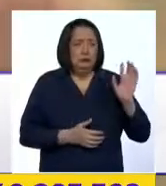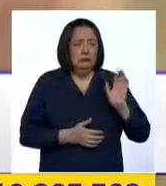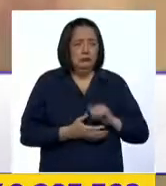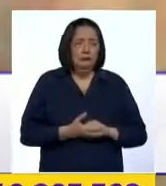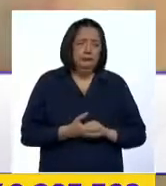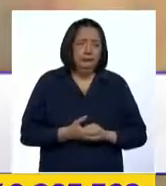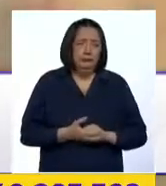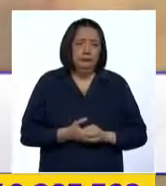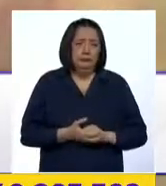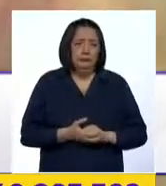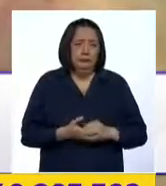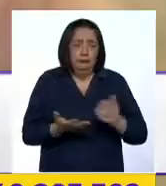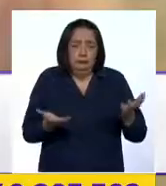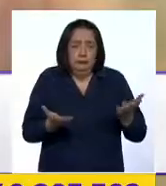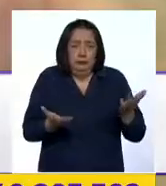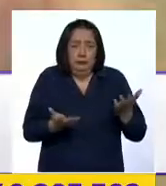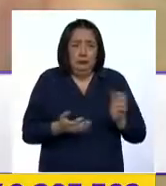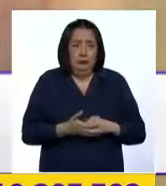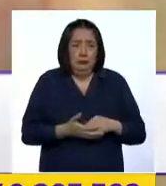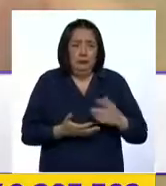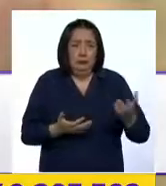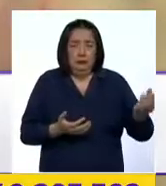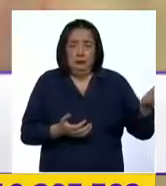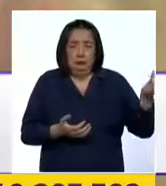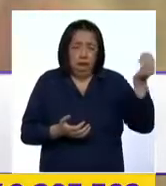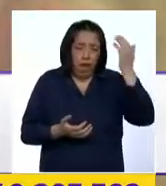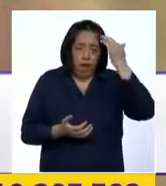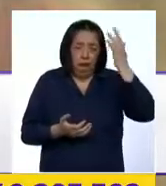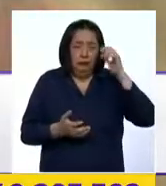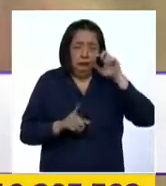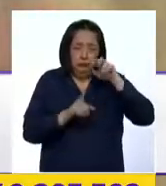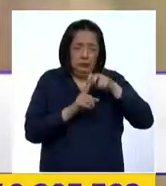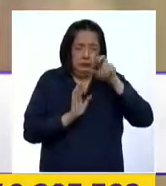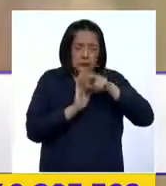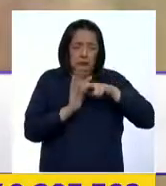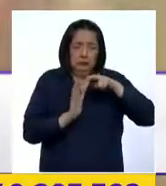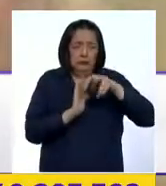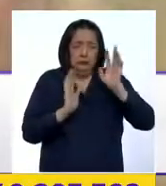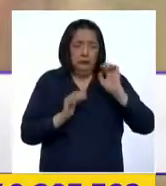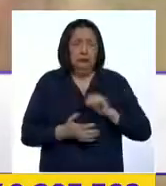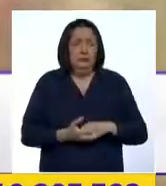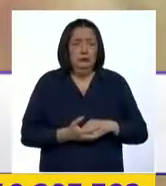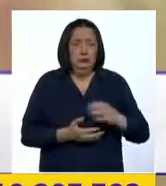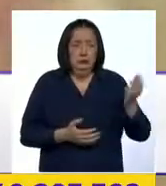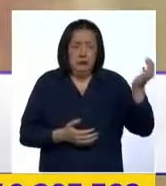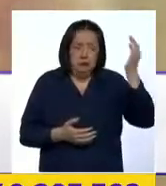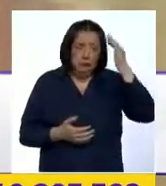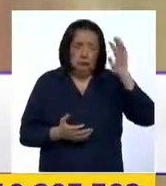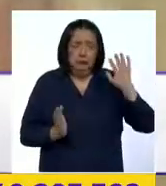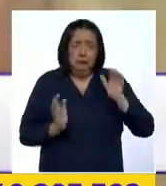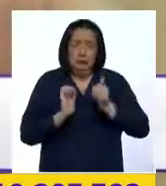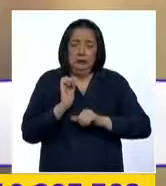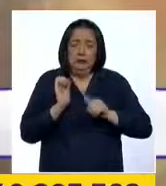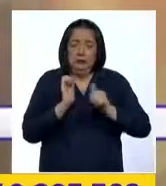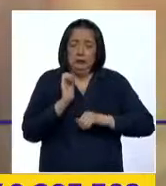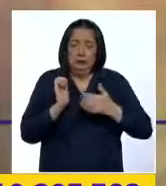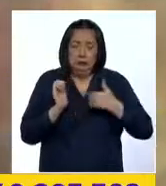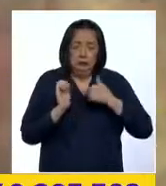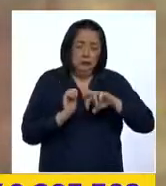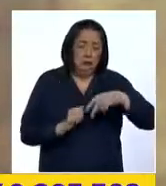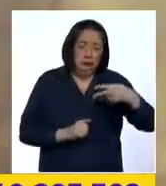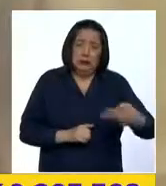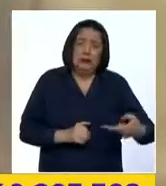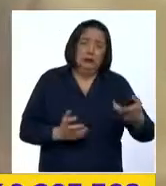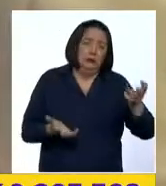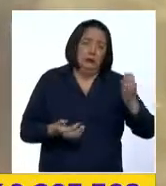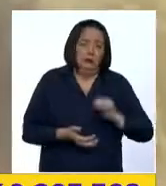otro, simplemente le cae en la imagen, en el video se ve, ¿no? Le cae y mi hermano ahí cae, pues,